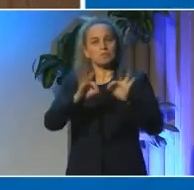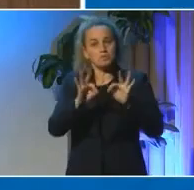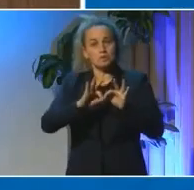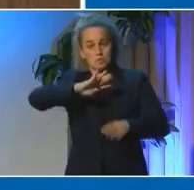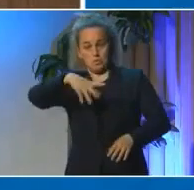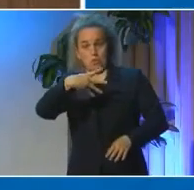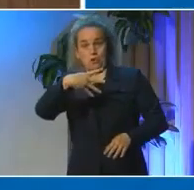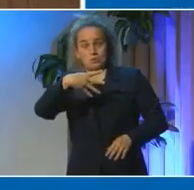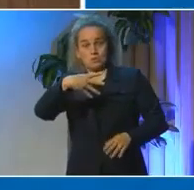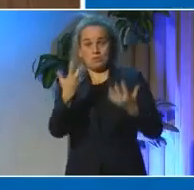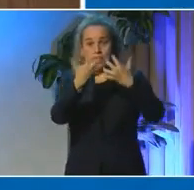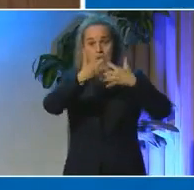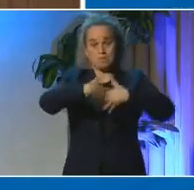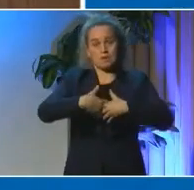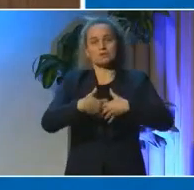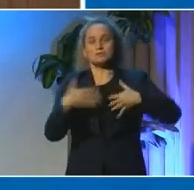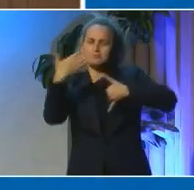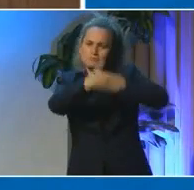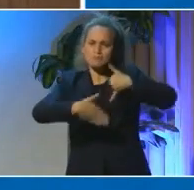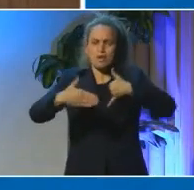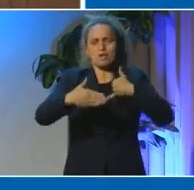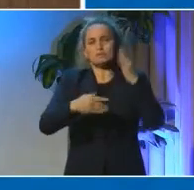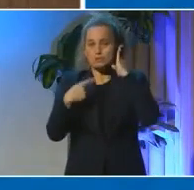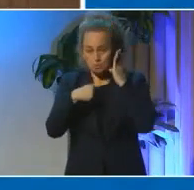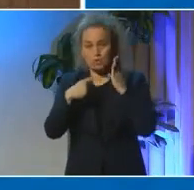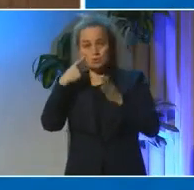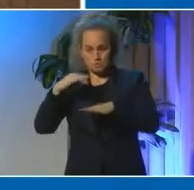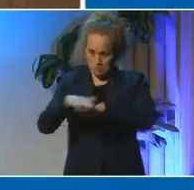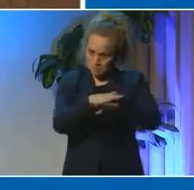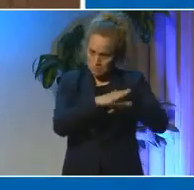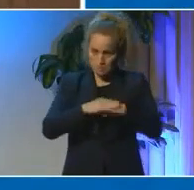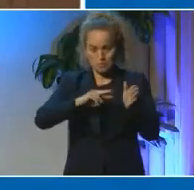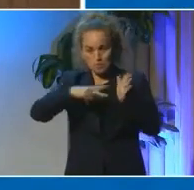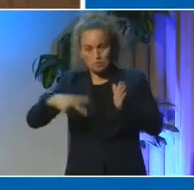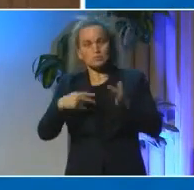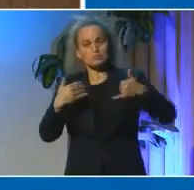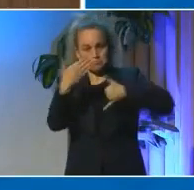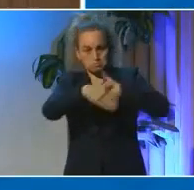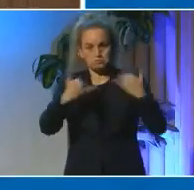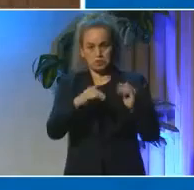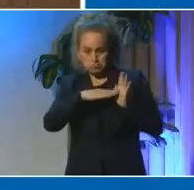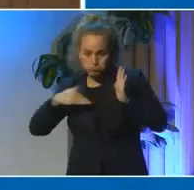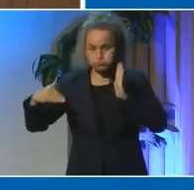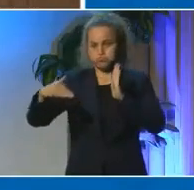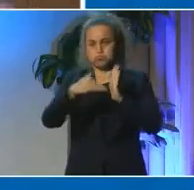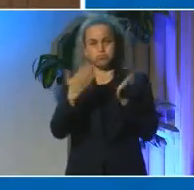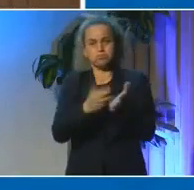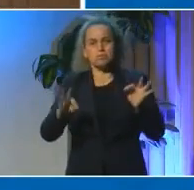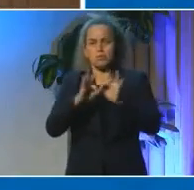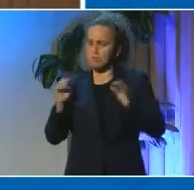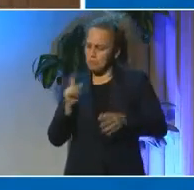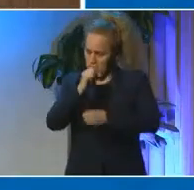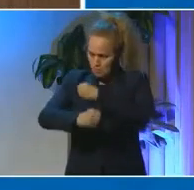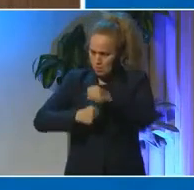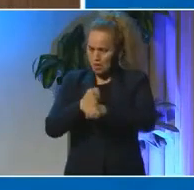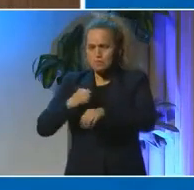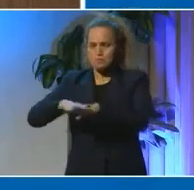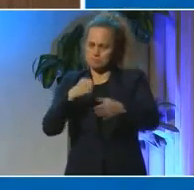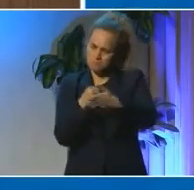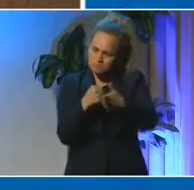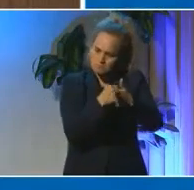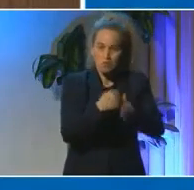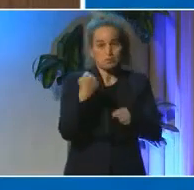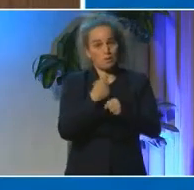cuarto operador móvil entonces llegamos a un sector que ya tiene en el país un estándar y una dinámica con muchos años y un trabajo y un trabajo bien